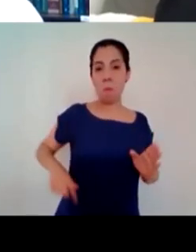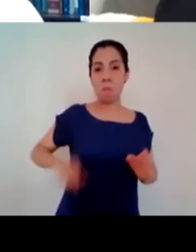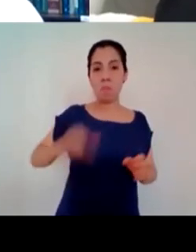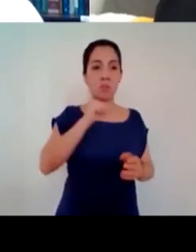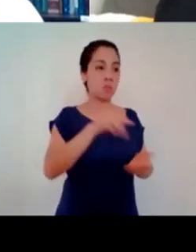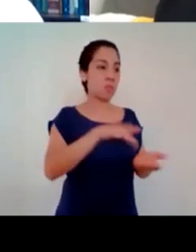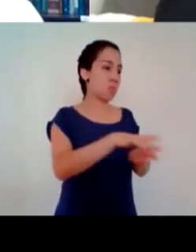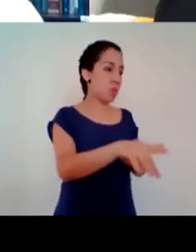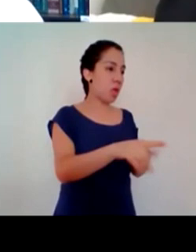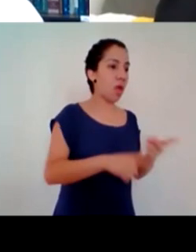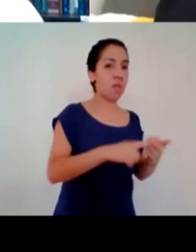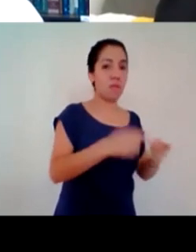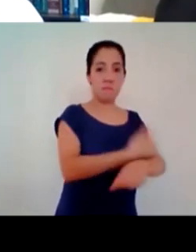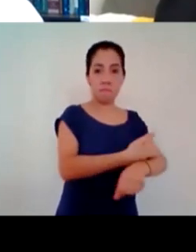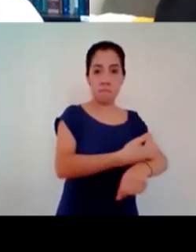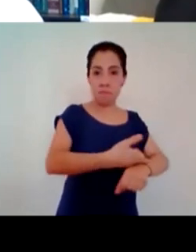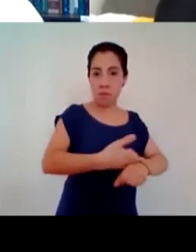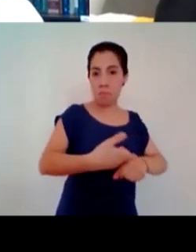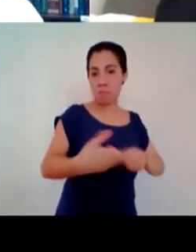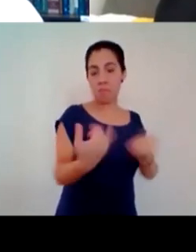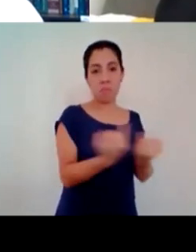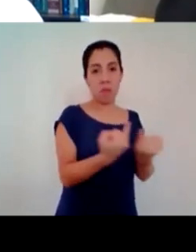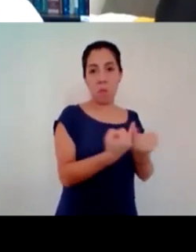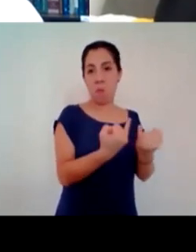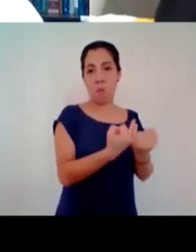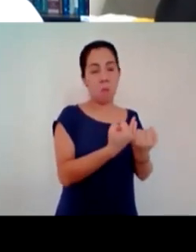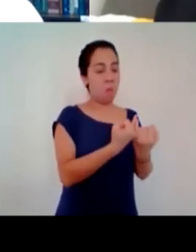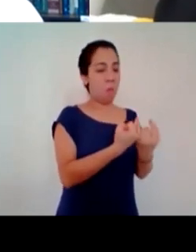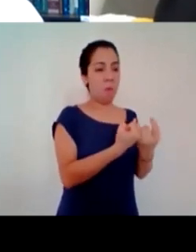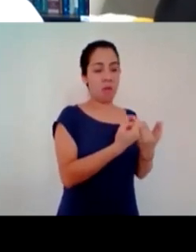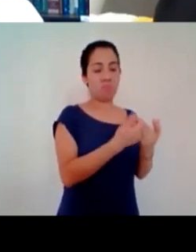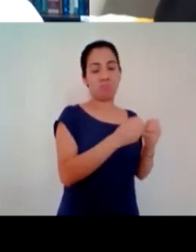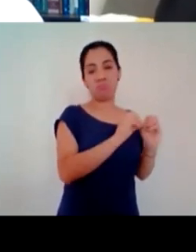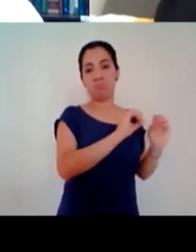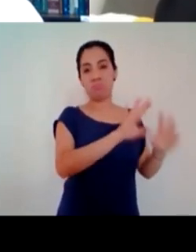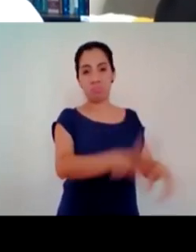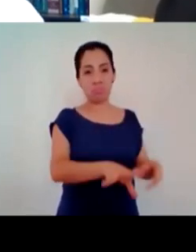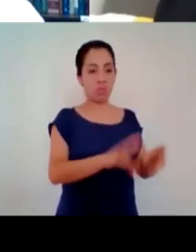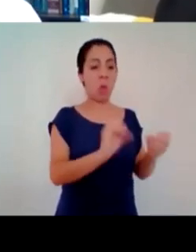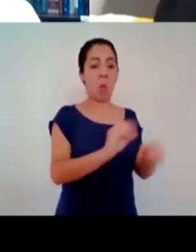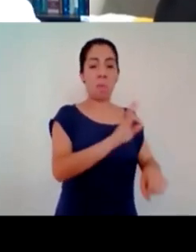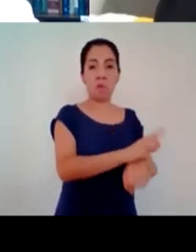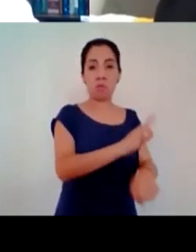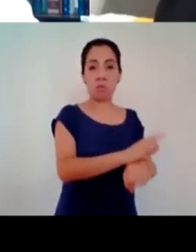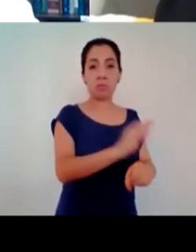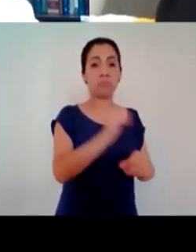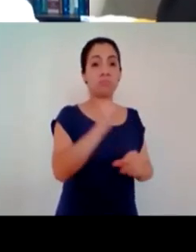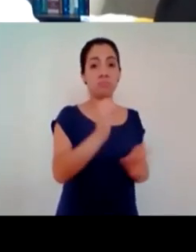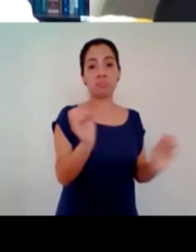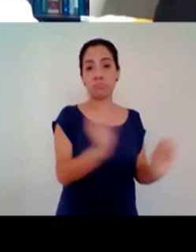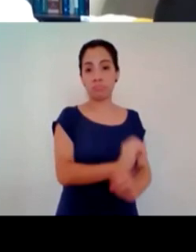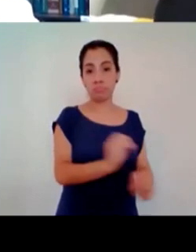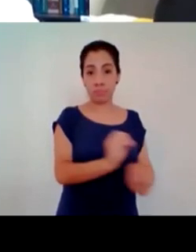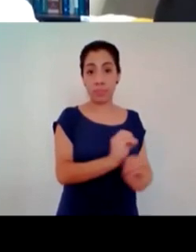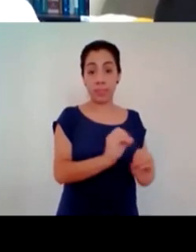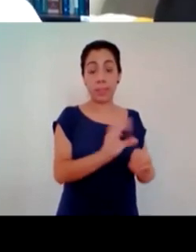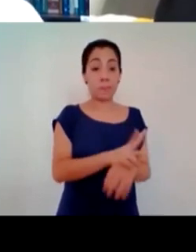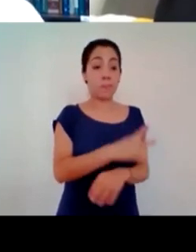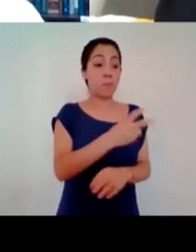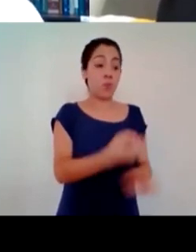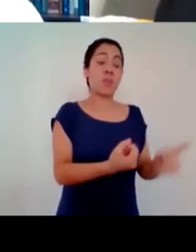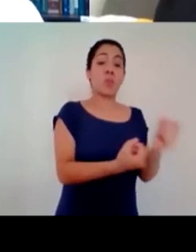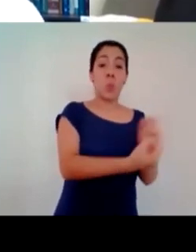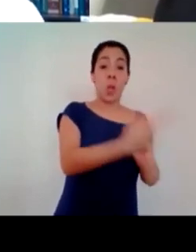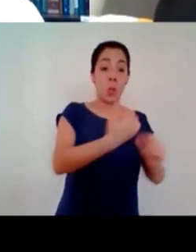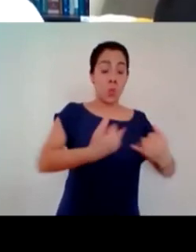funcional, de la protección que necesita todo niño y niña. Y por eso nos sorprende del todo, ¿no?, el de que estos chavos y